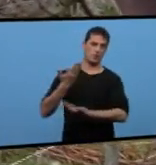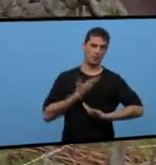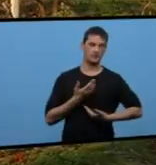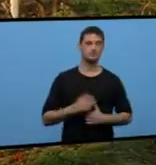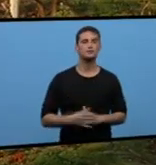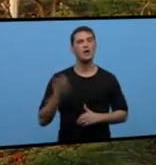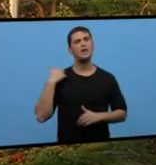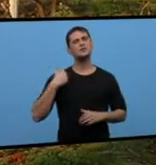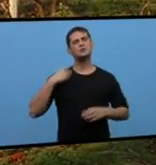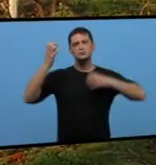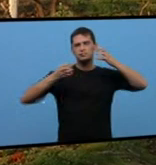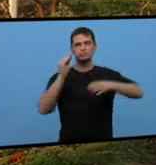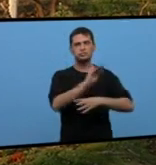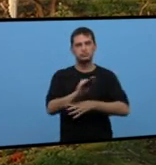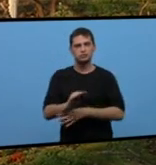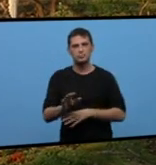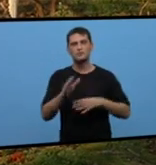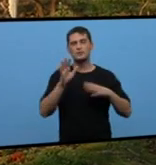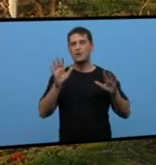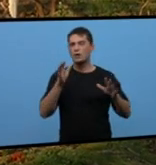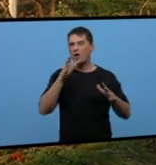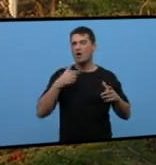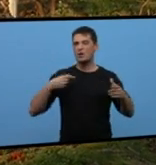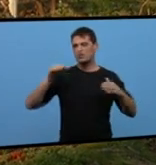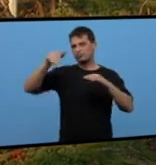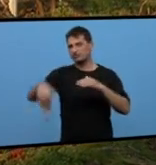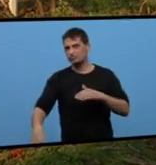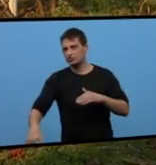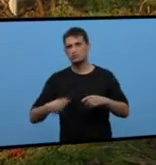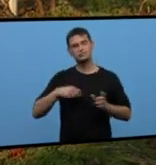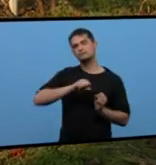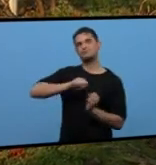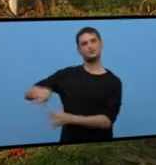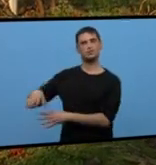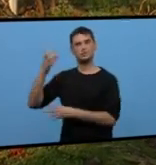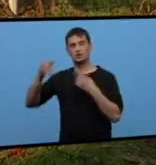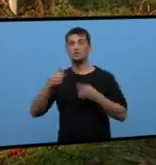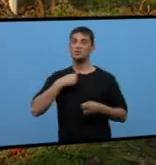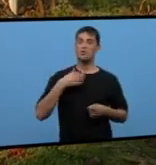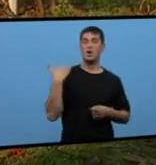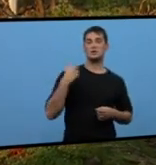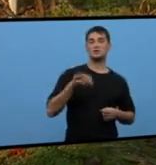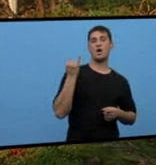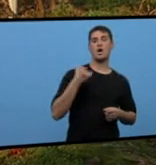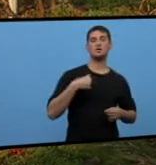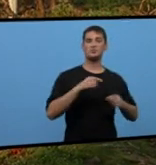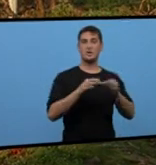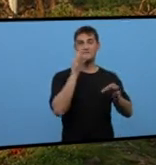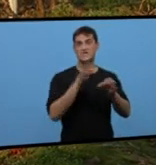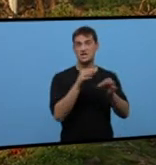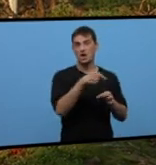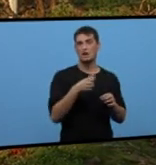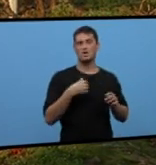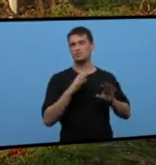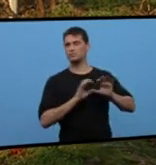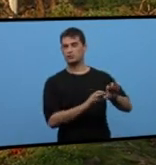á ganadería, pero despois, cando a ganadería empezou a ir mal, deixamos a ganadería e eu tiña esta viña aquí e tiña bastante abandonada. E